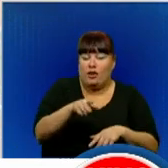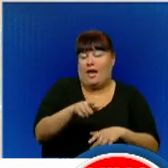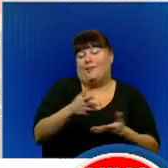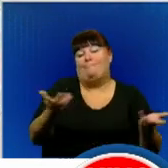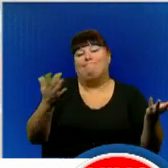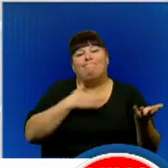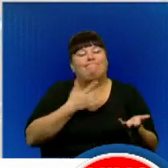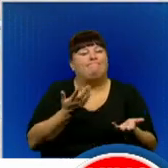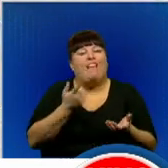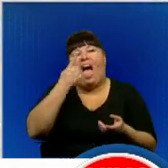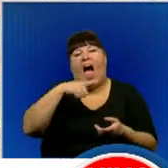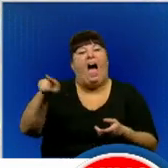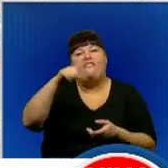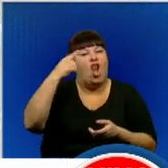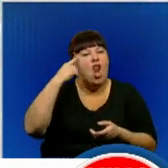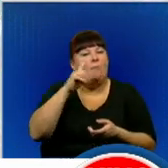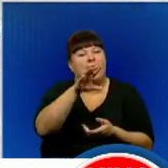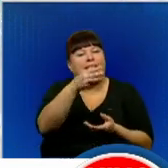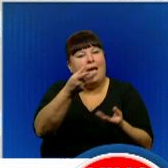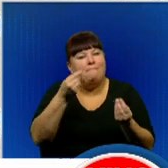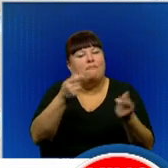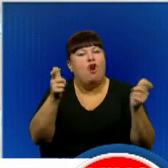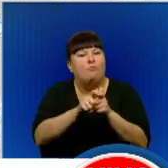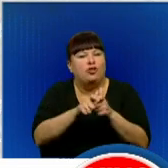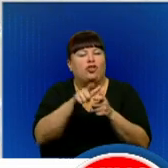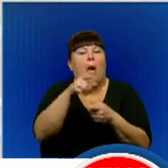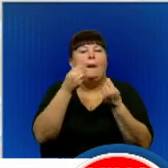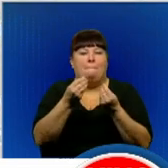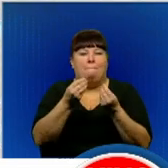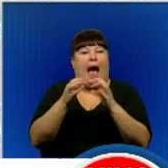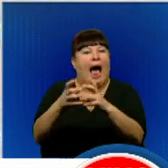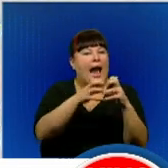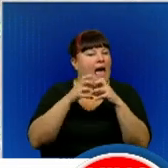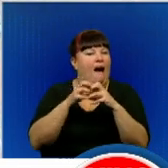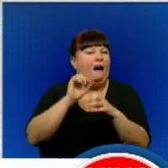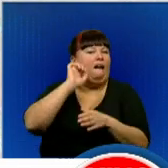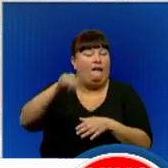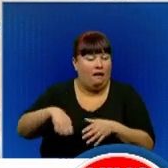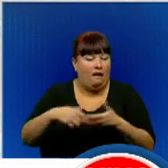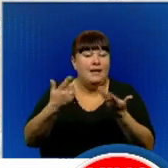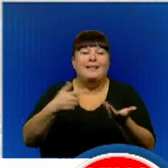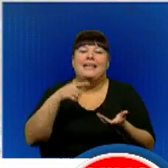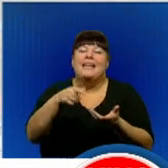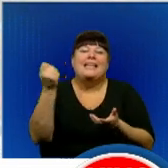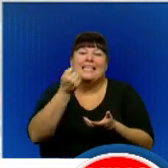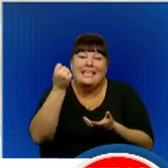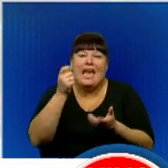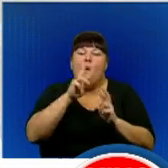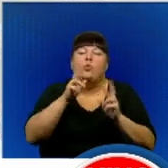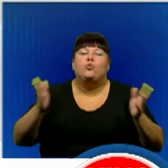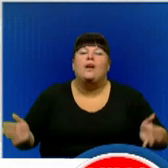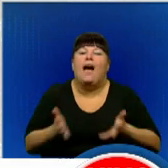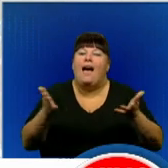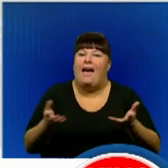lamentablemente no fue tomado en consideración por la comisión para su tratamiento y lo que buscaba era estimular